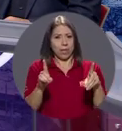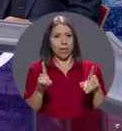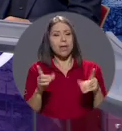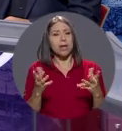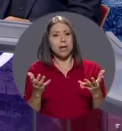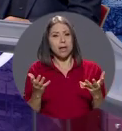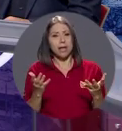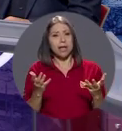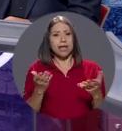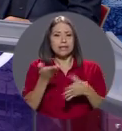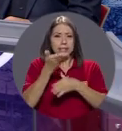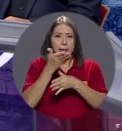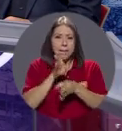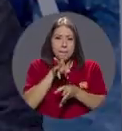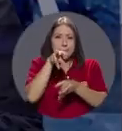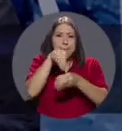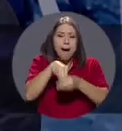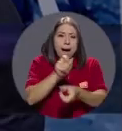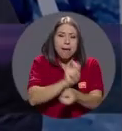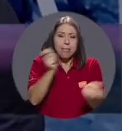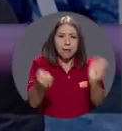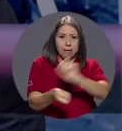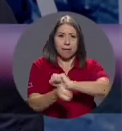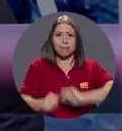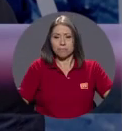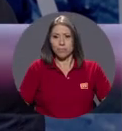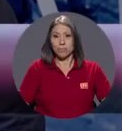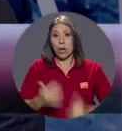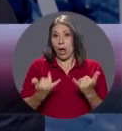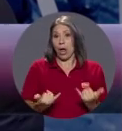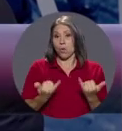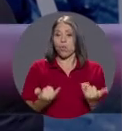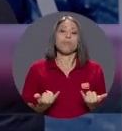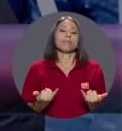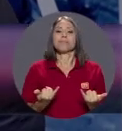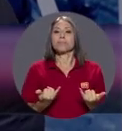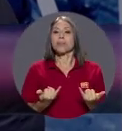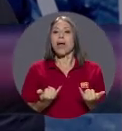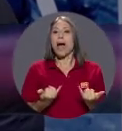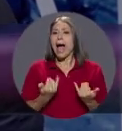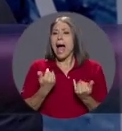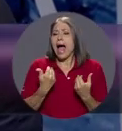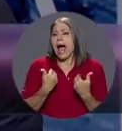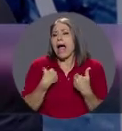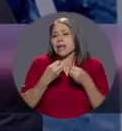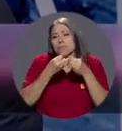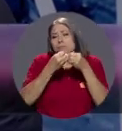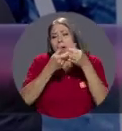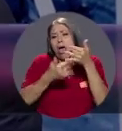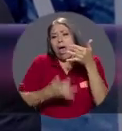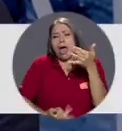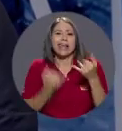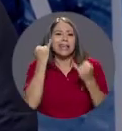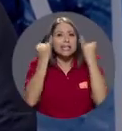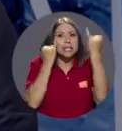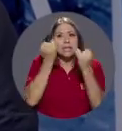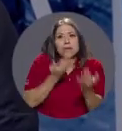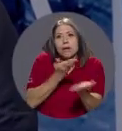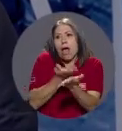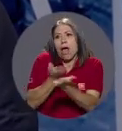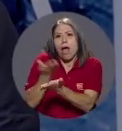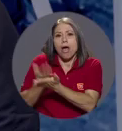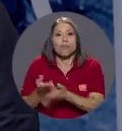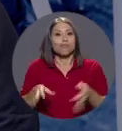educación, ¿verdad?, es parte de ese cambio que debemos promover. Hoy en día existe una gran cantidad de iniciativas